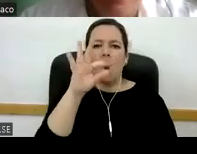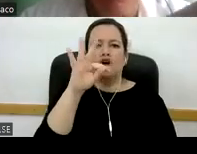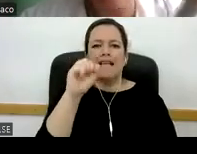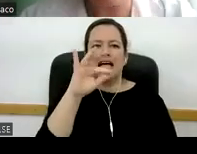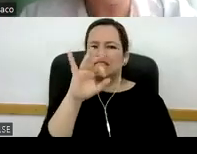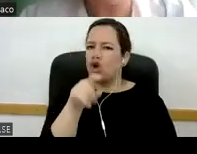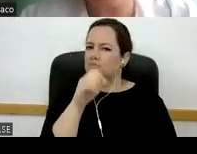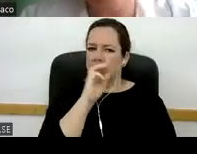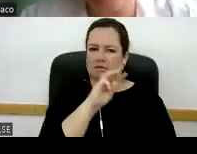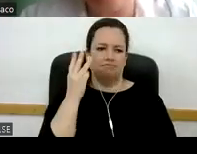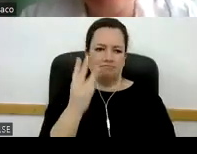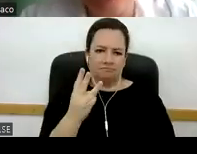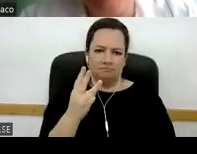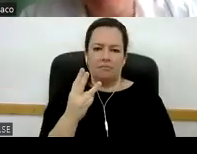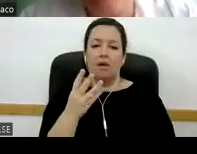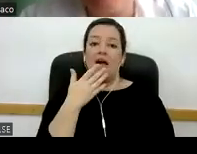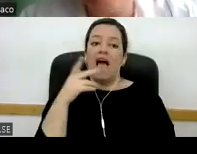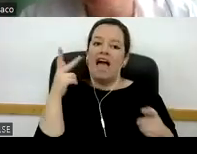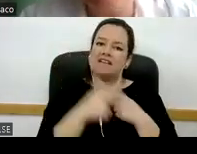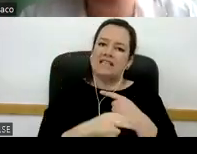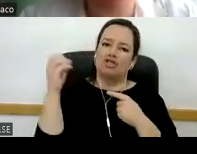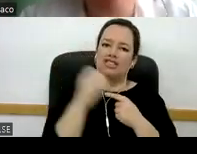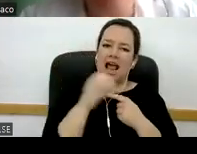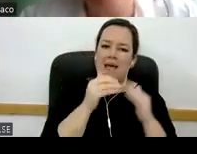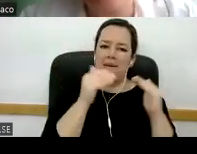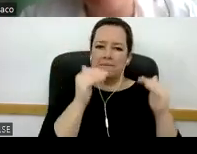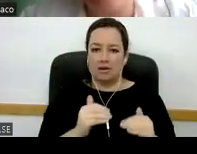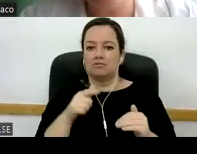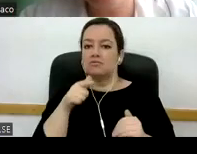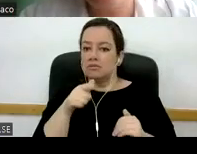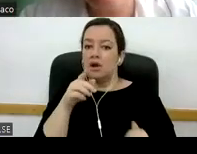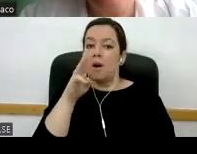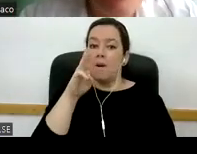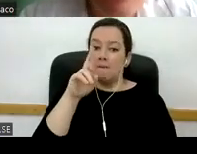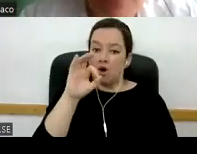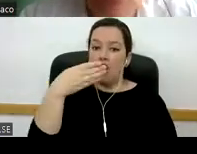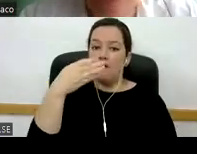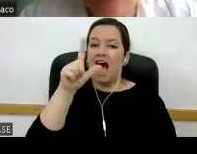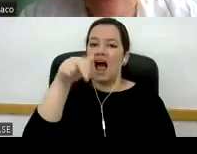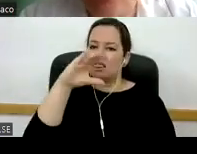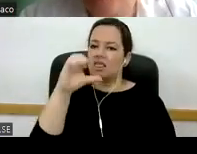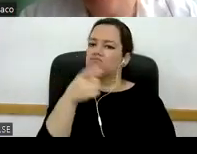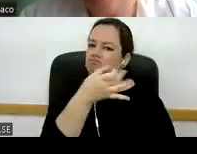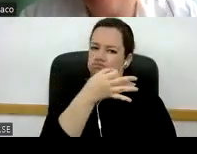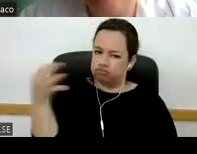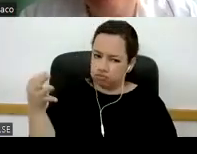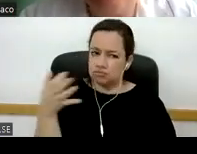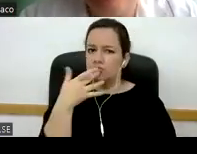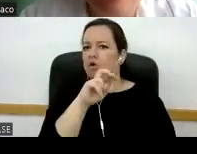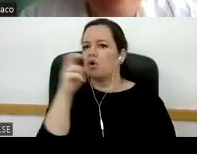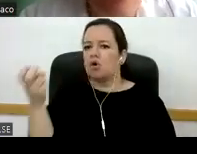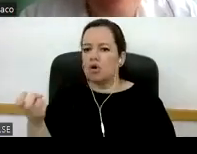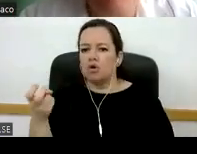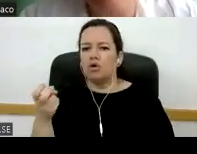Y evitamos el exceso de consumo de sodio. Por lo tanto, aquí podemos incidir también, por ejemplo, con el Probalance, además de algunos otros productos,